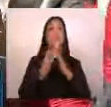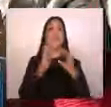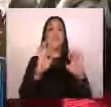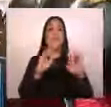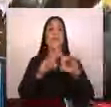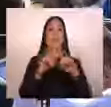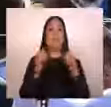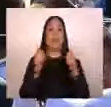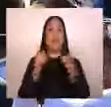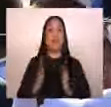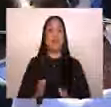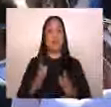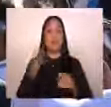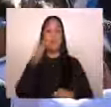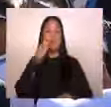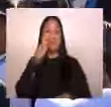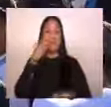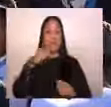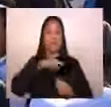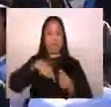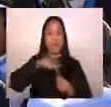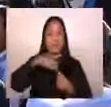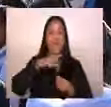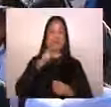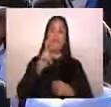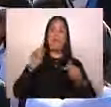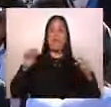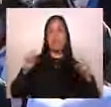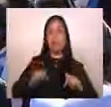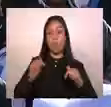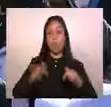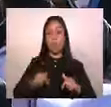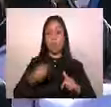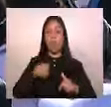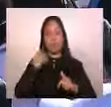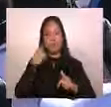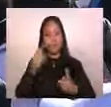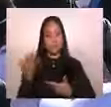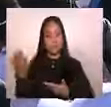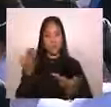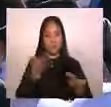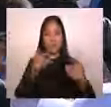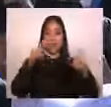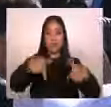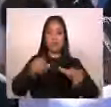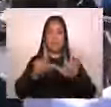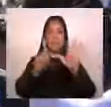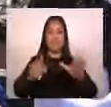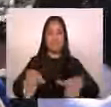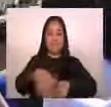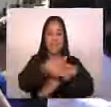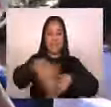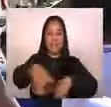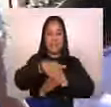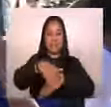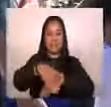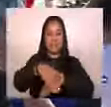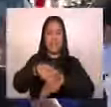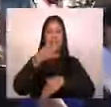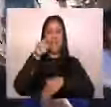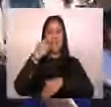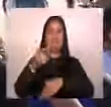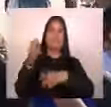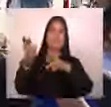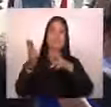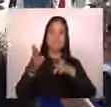exalumnos, de padres de familia. Y hoy nos disponemos en esta sexta calle Antayona